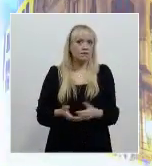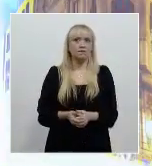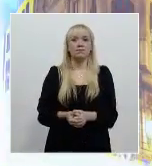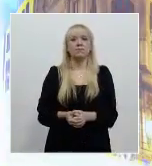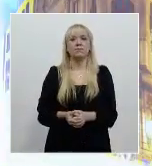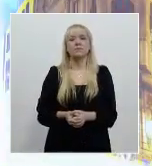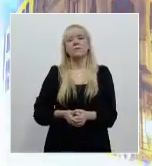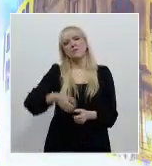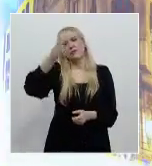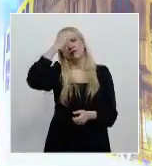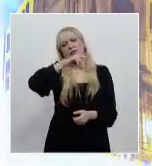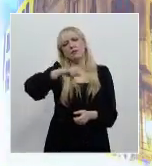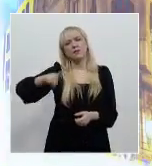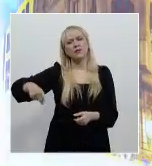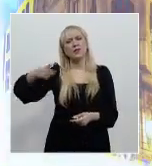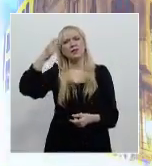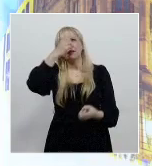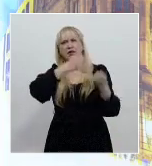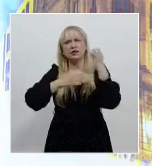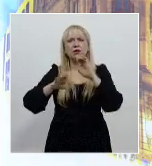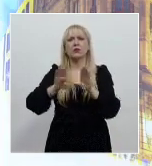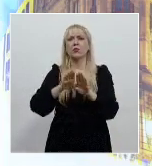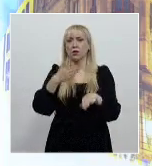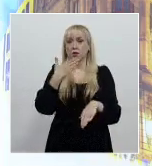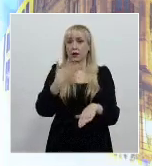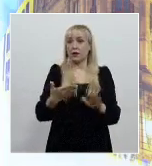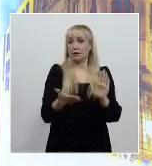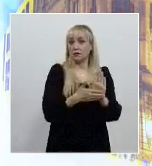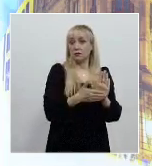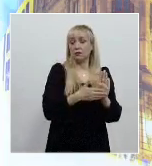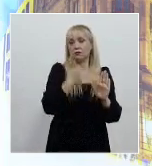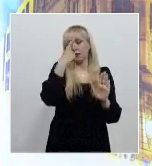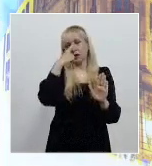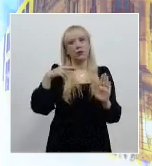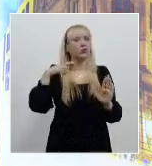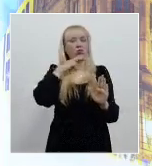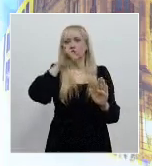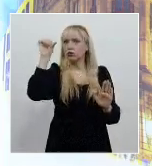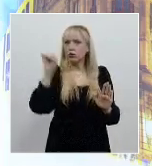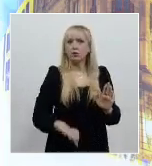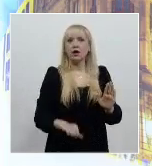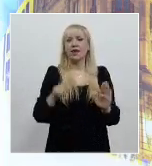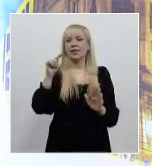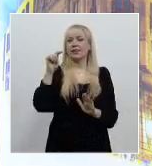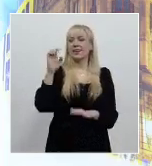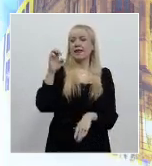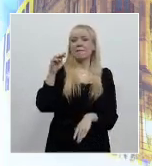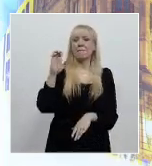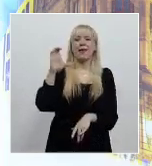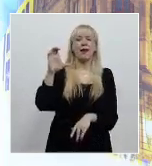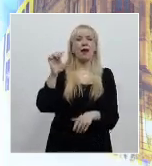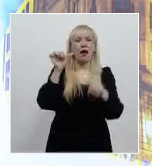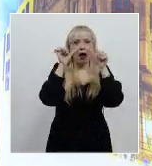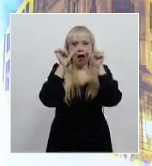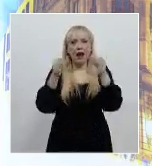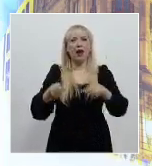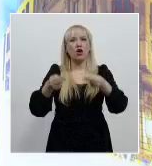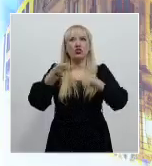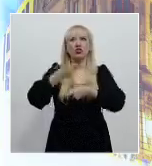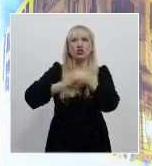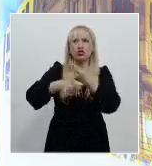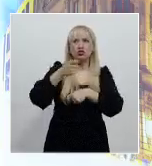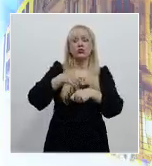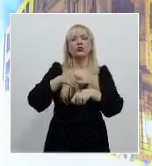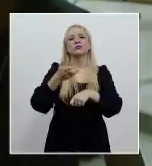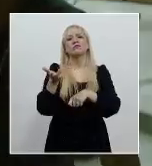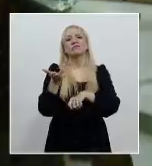Y especialistas analizaron la funcionalidad del mecanismo de respuesta rápida del TEMEC para resolver disputas